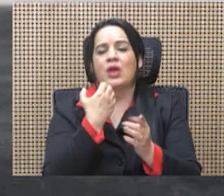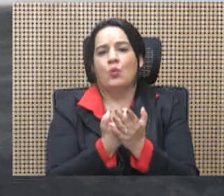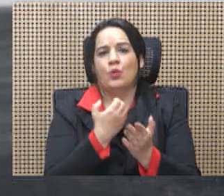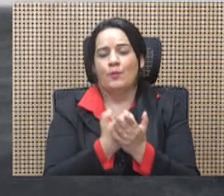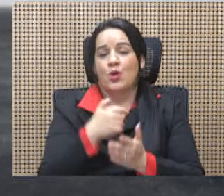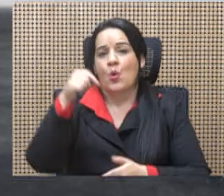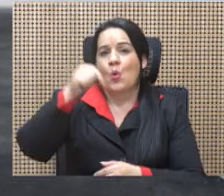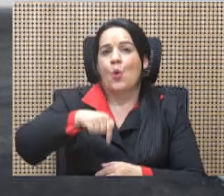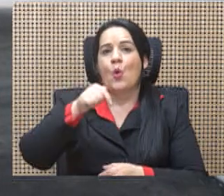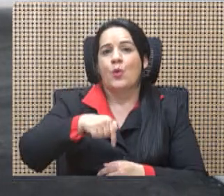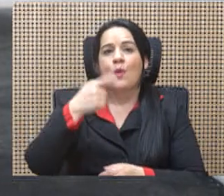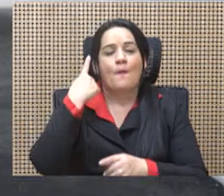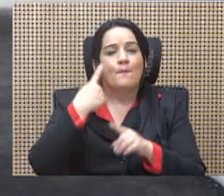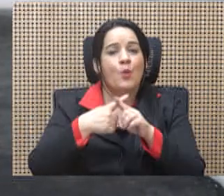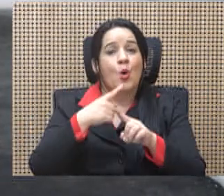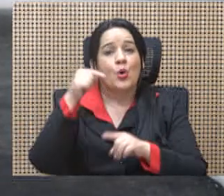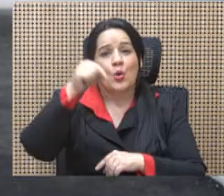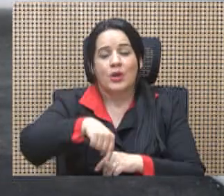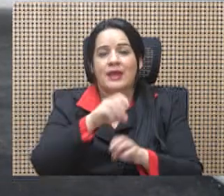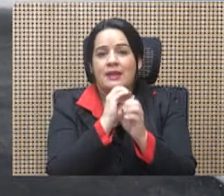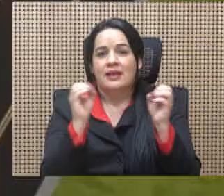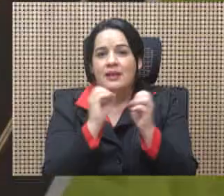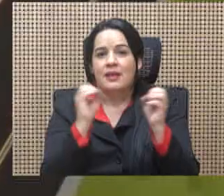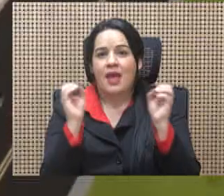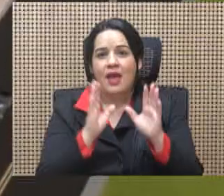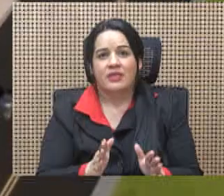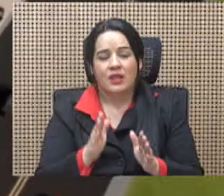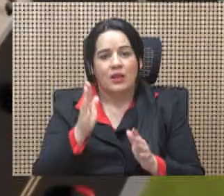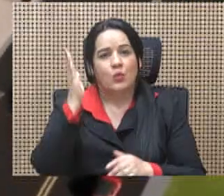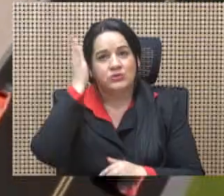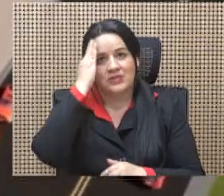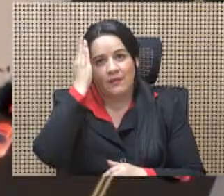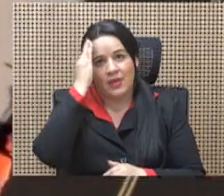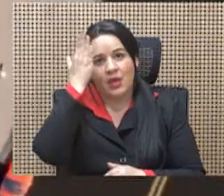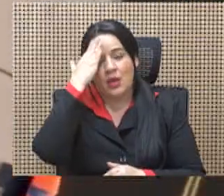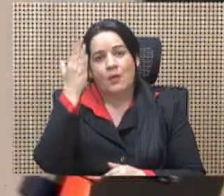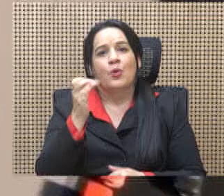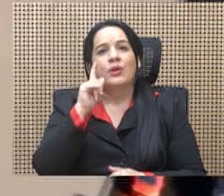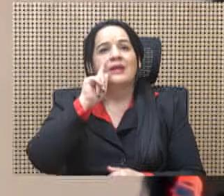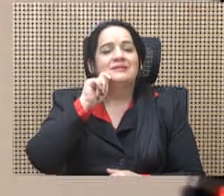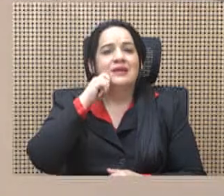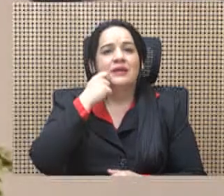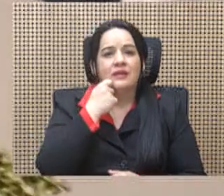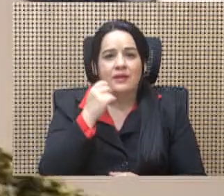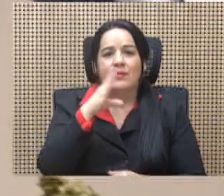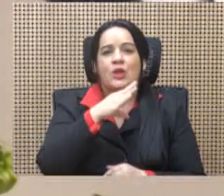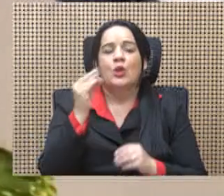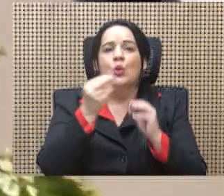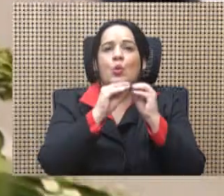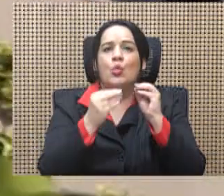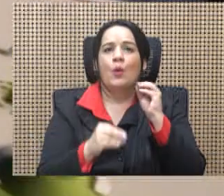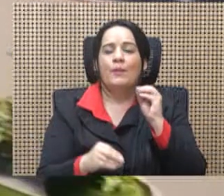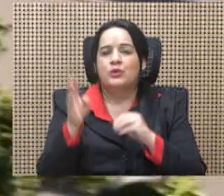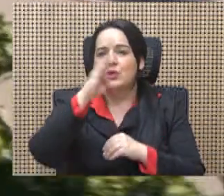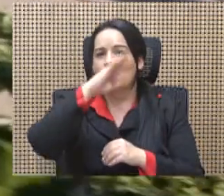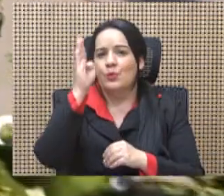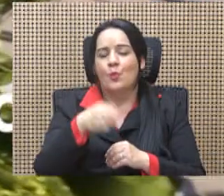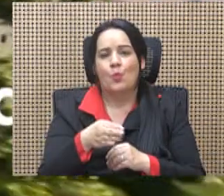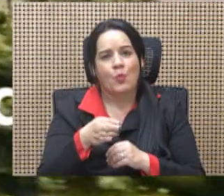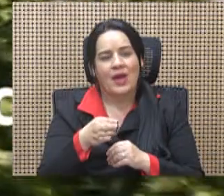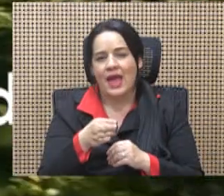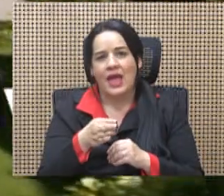nadie nadie lo sabe porque el secretismo los números que nunca cierran